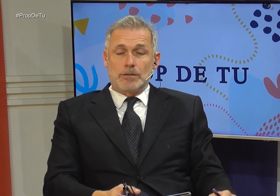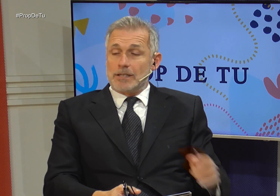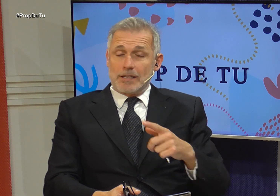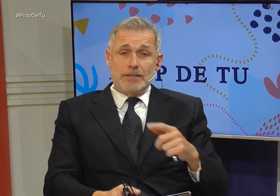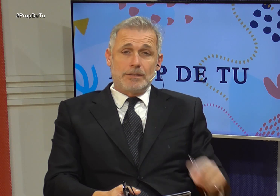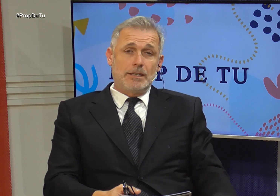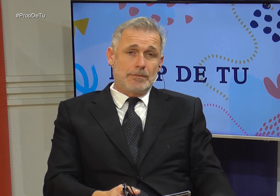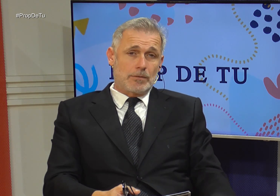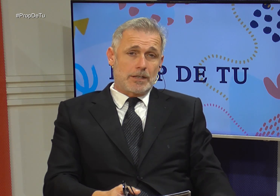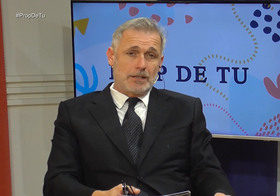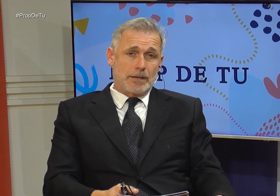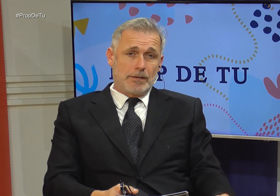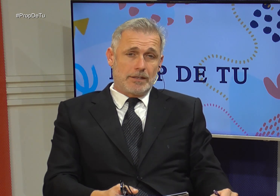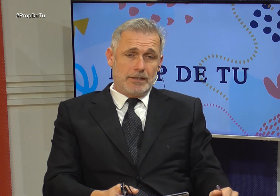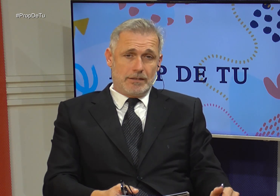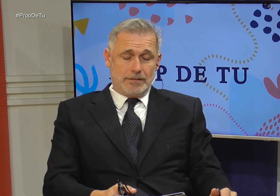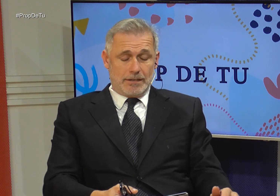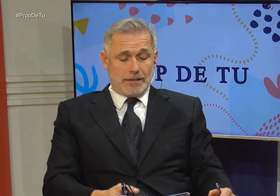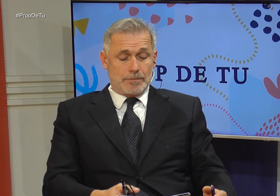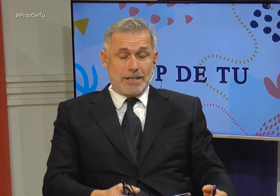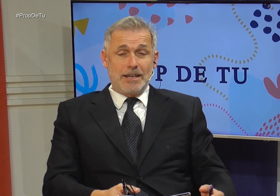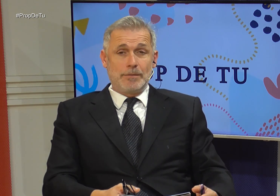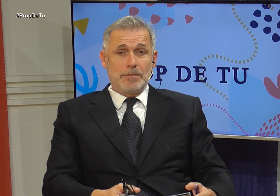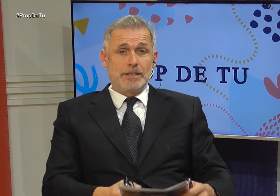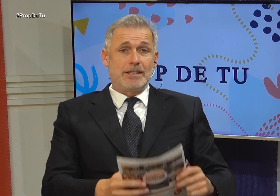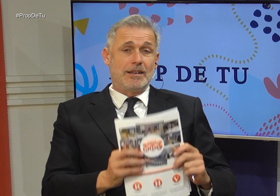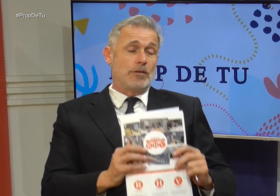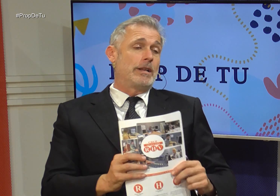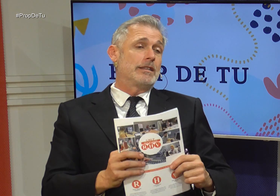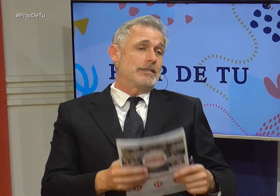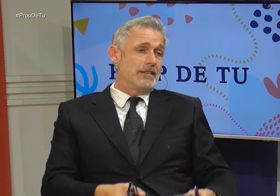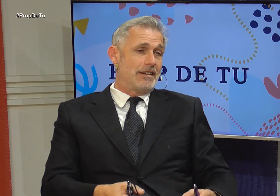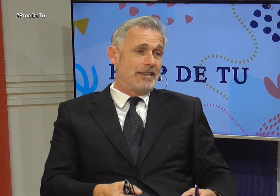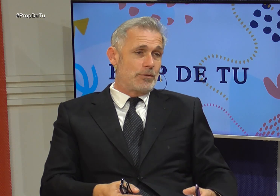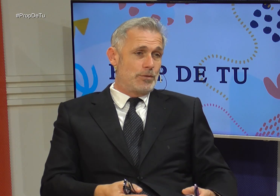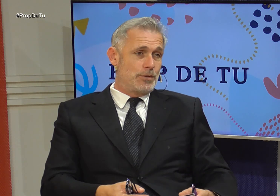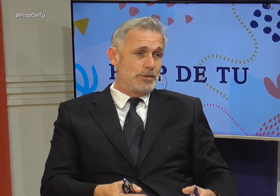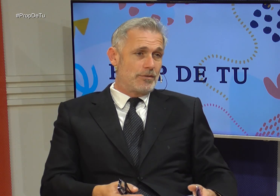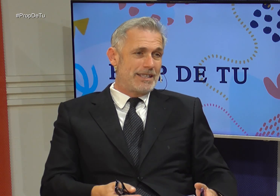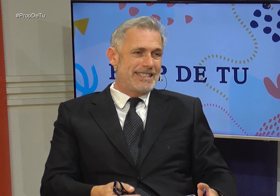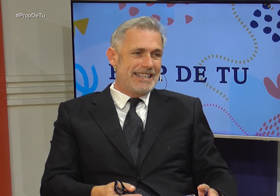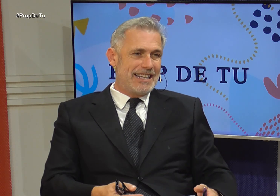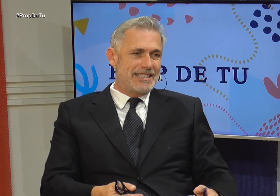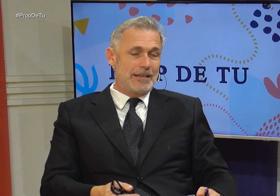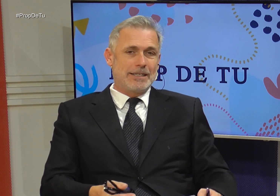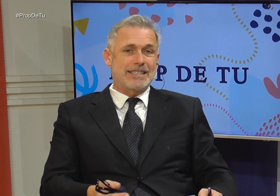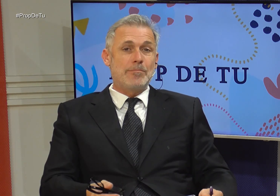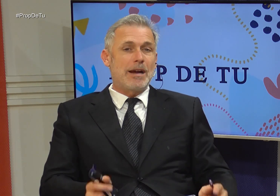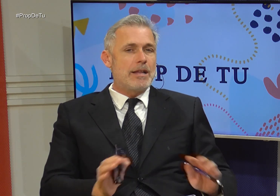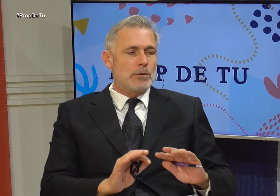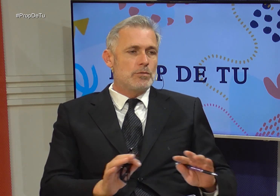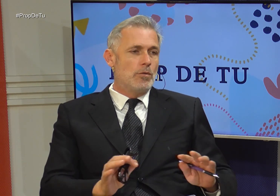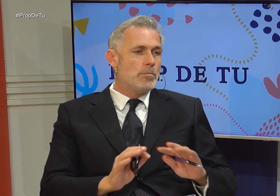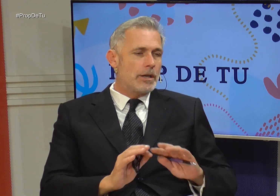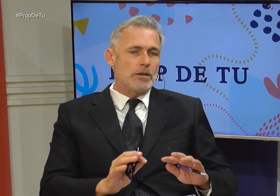Estem escoltant ara mateix, hem escoltat les paraules del rei d'Espanya. Evidentment, ja ha anomenat la Constitució, 45 anys. La veritat és que